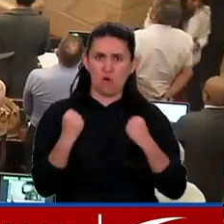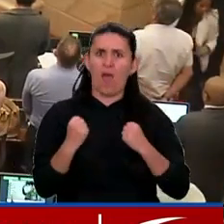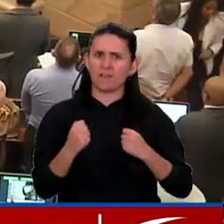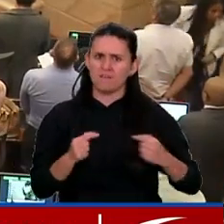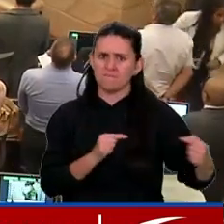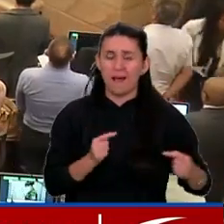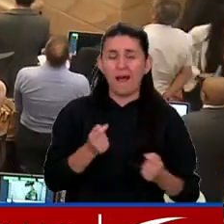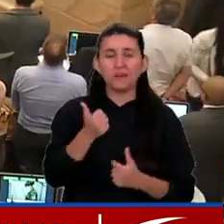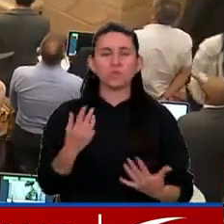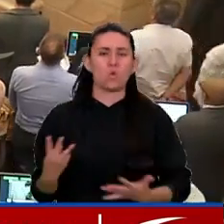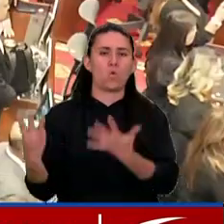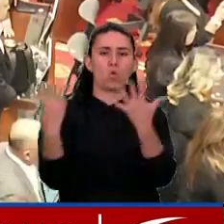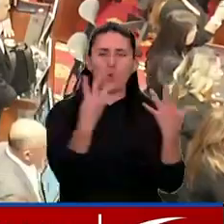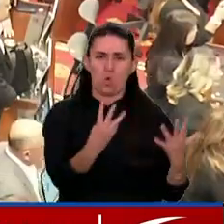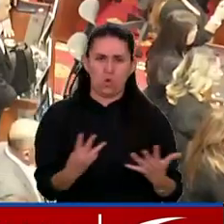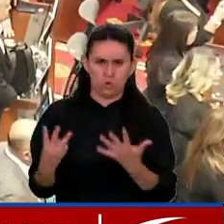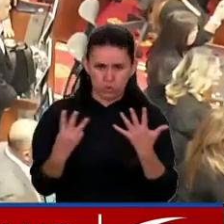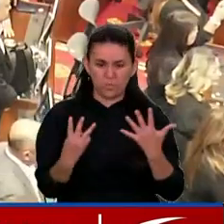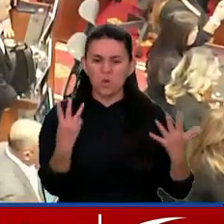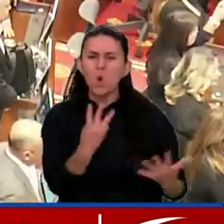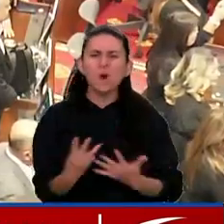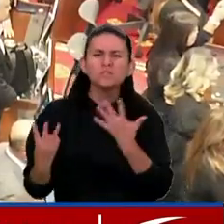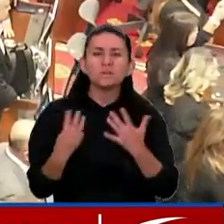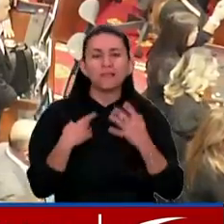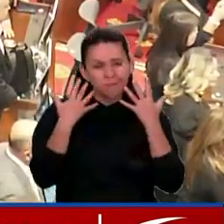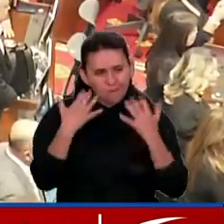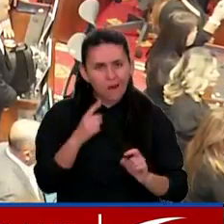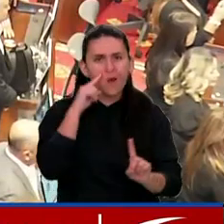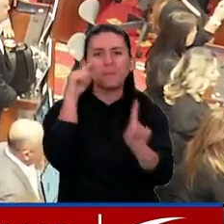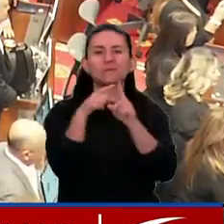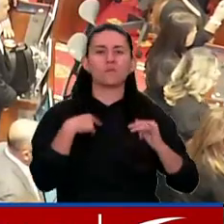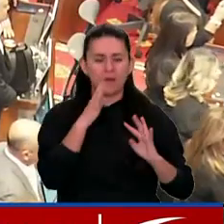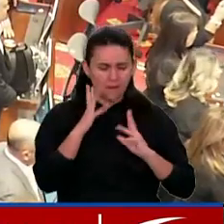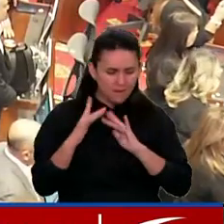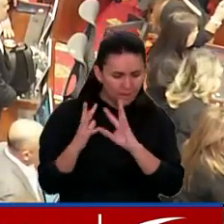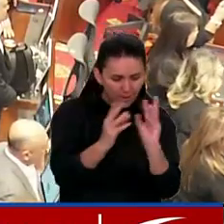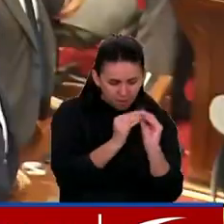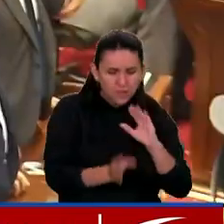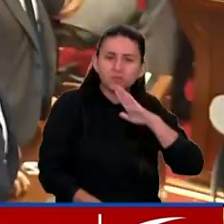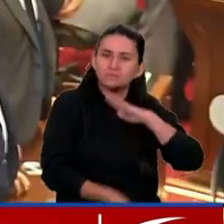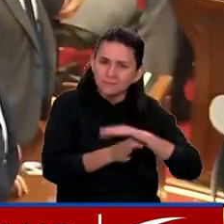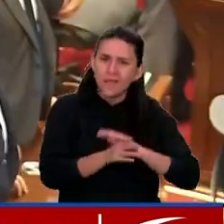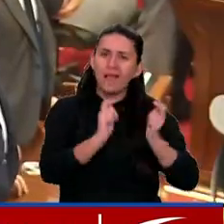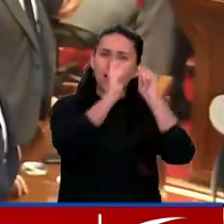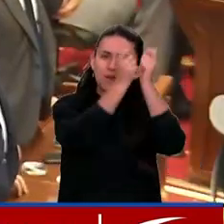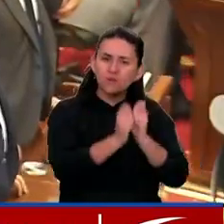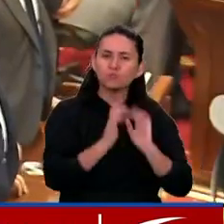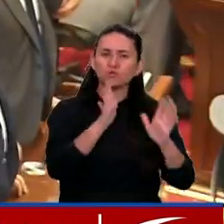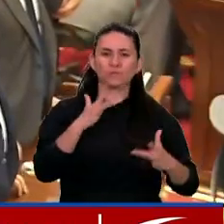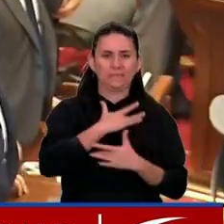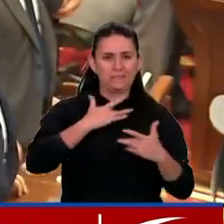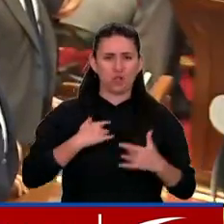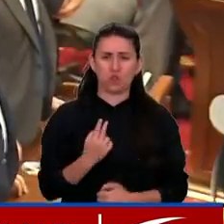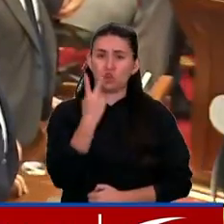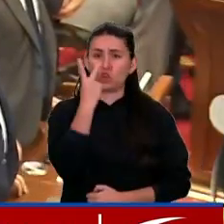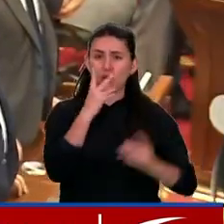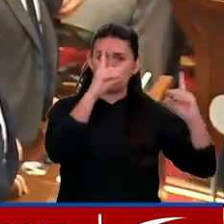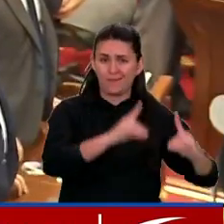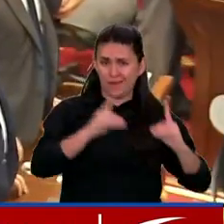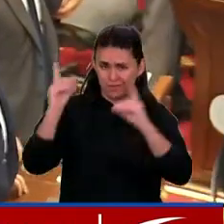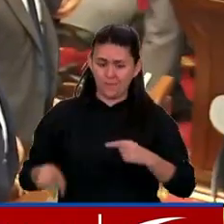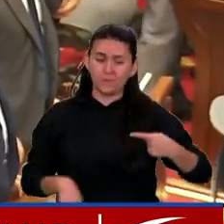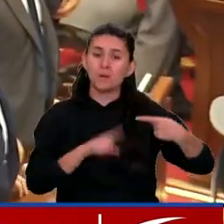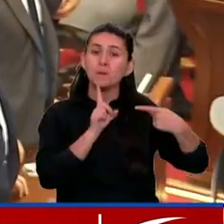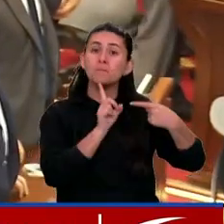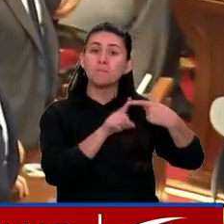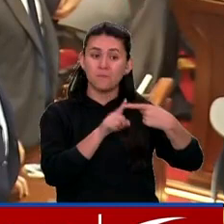de 8 horas para buscar un consenso que permita seguir discutiendo esta reforma a la salud. Dos decisiones se tomaron. La primera es que se